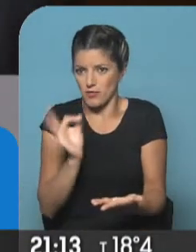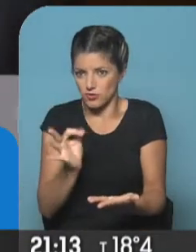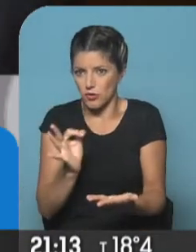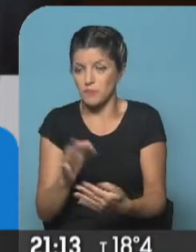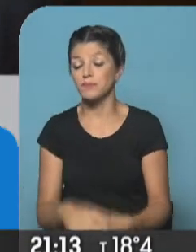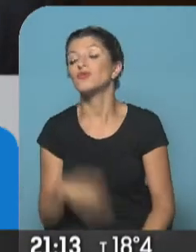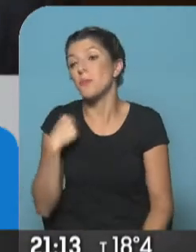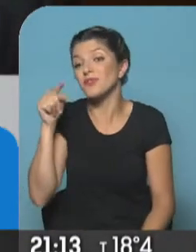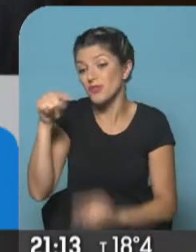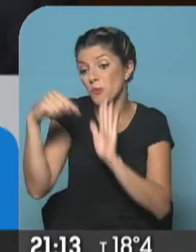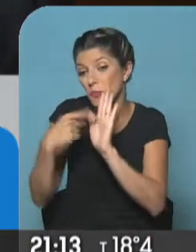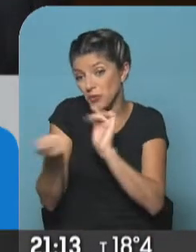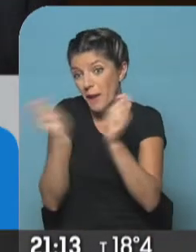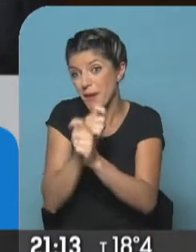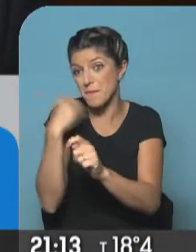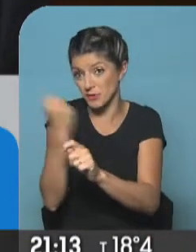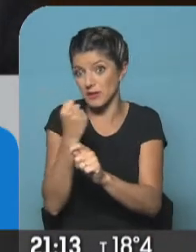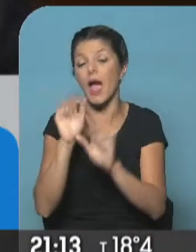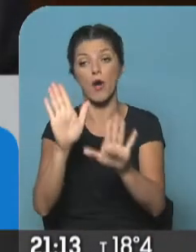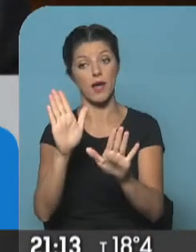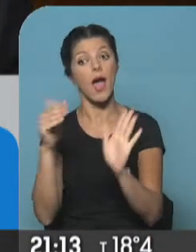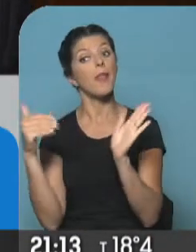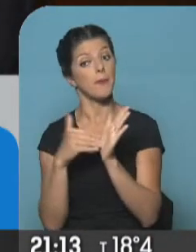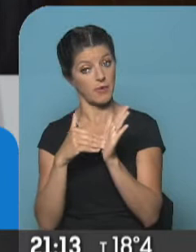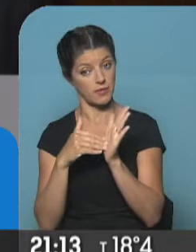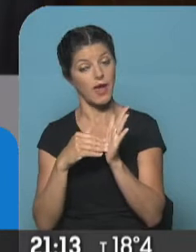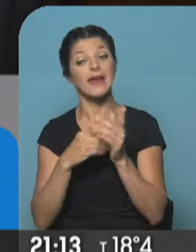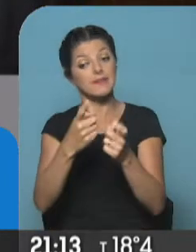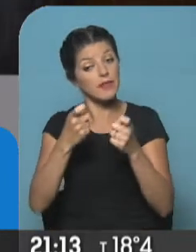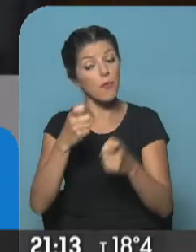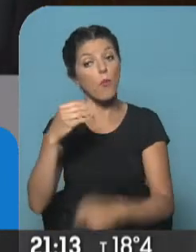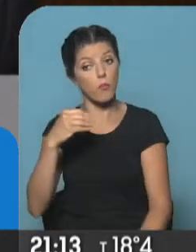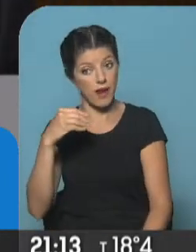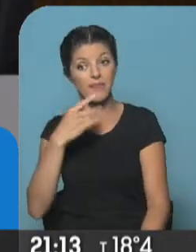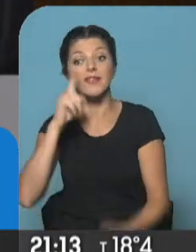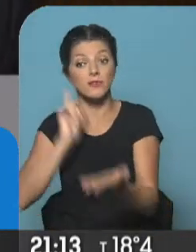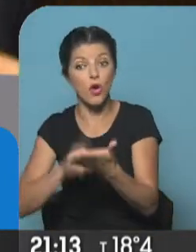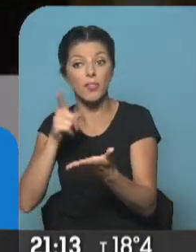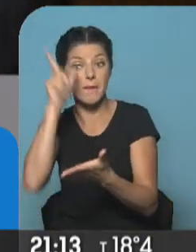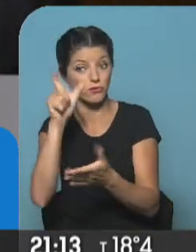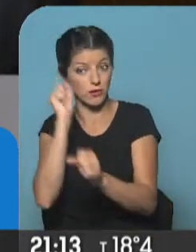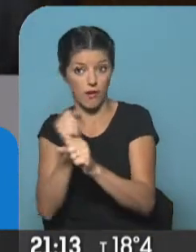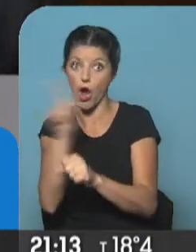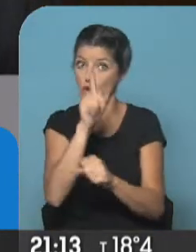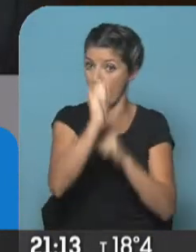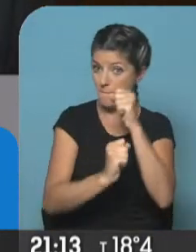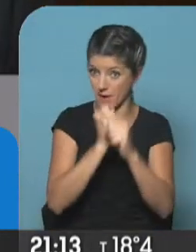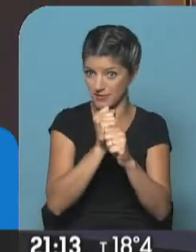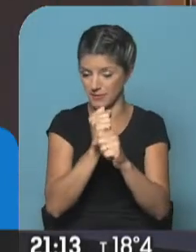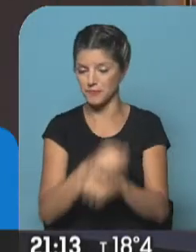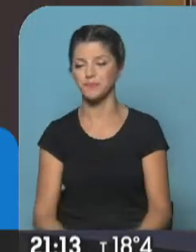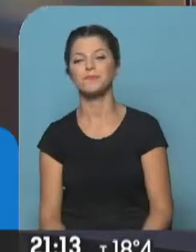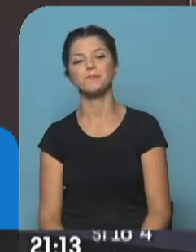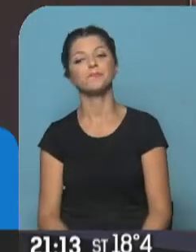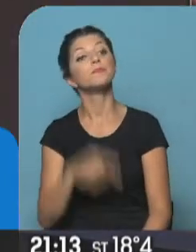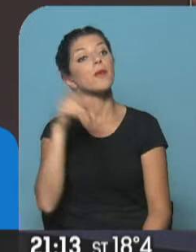cuando la voluntariedad, la decisión quede en manos del trabajador y no del empleador. Daniel, el diputado Lipovetsky